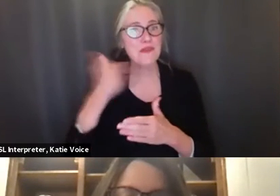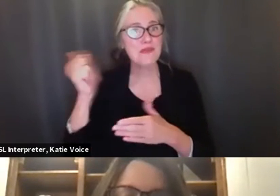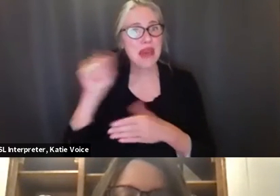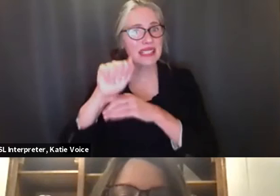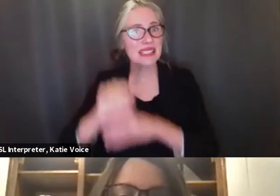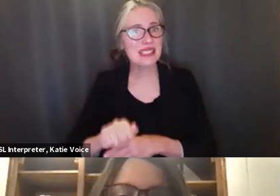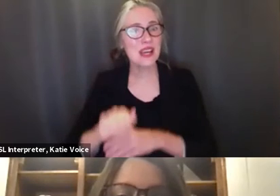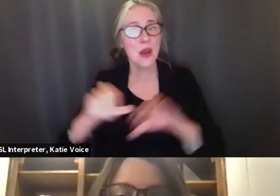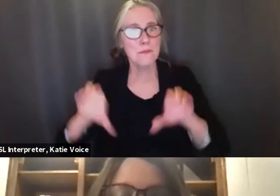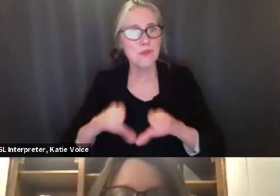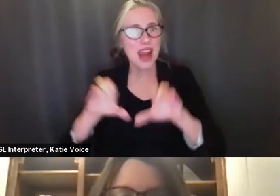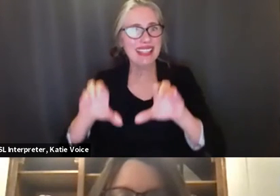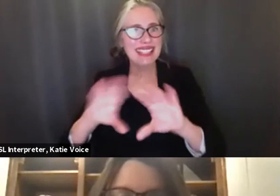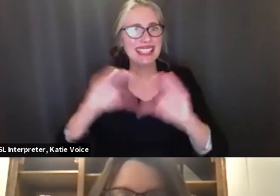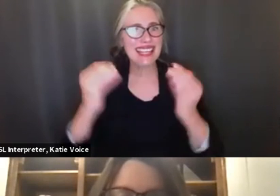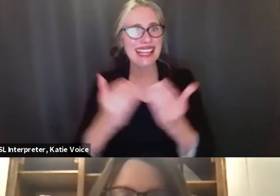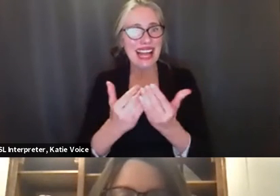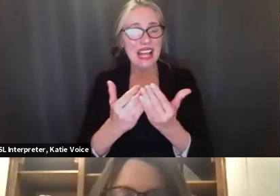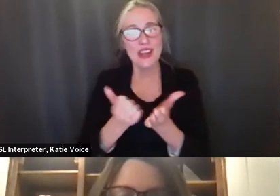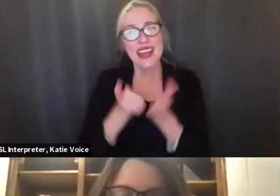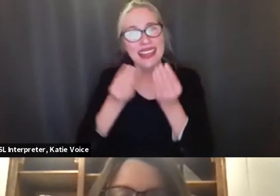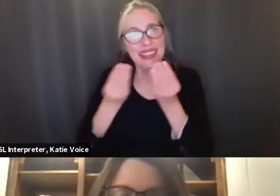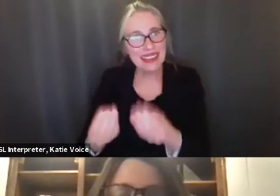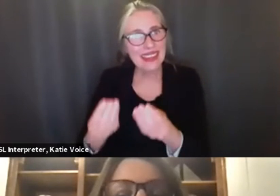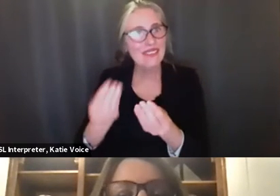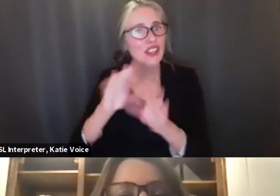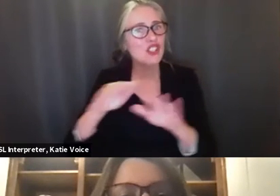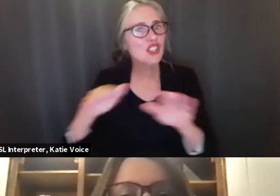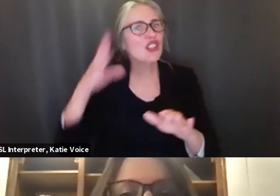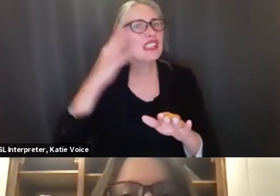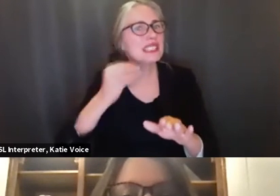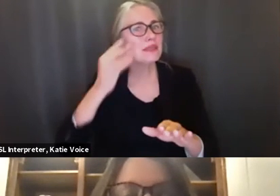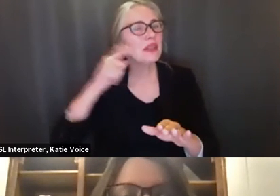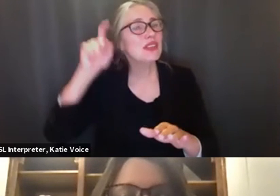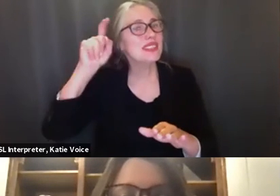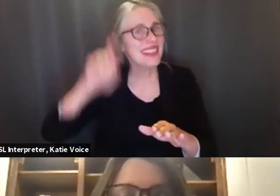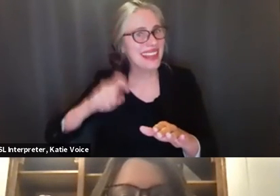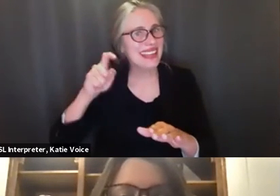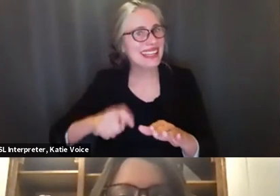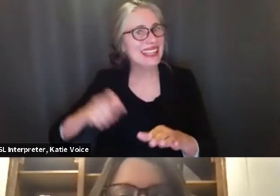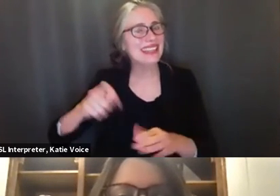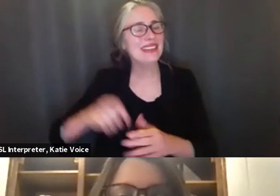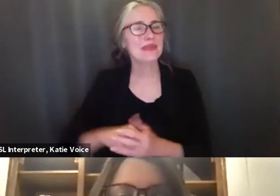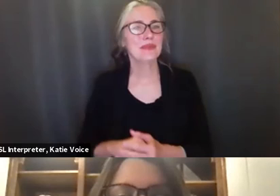prácticas en el salón para que los niños tengan las experiencias que ellos necesitan.